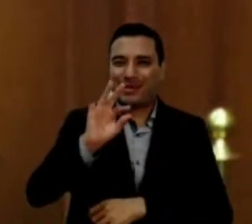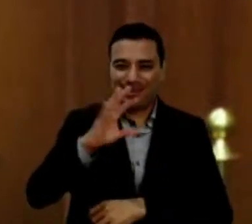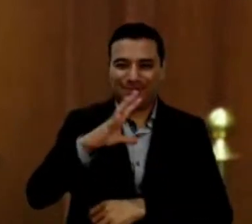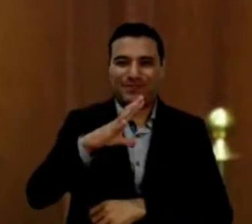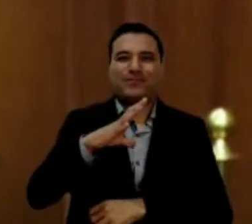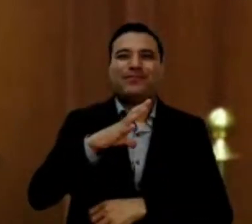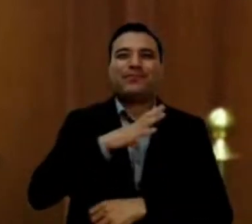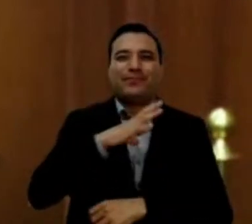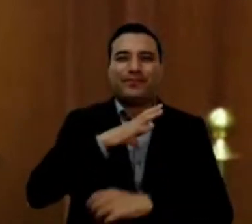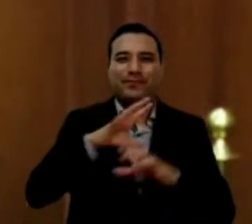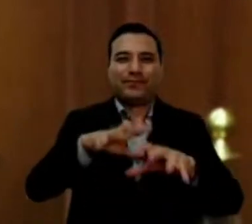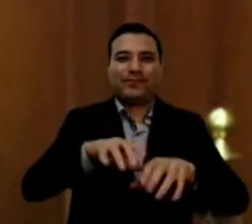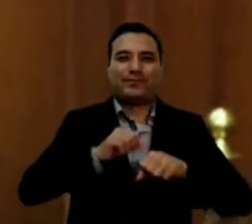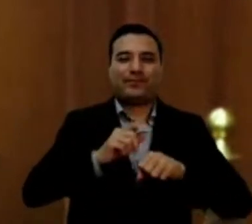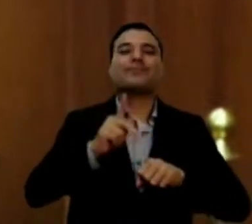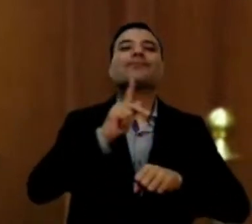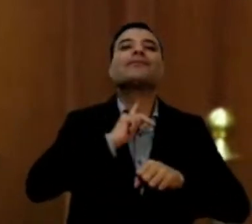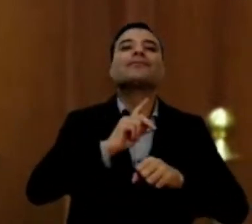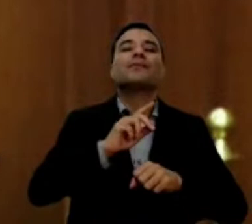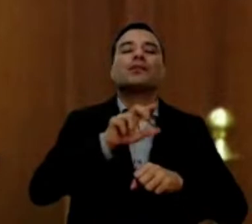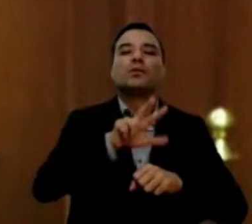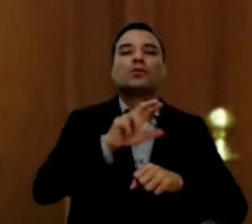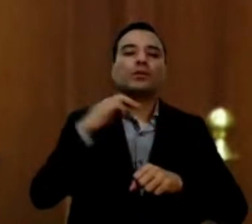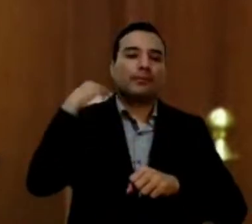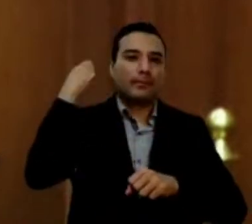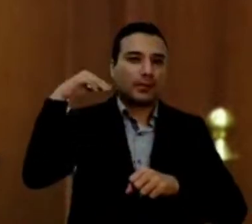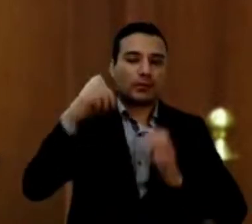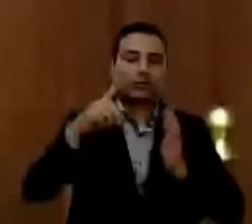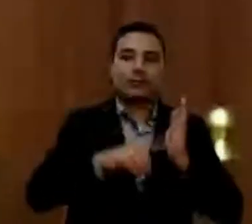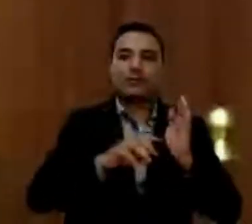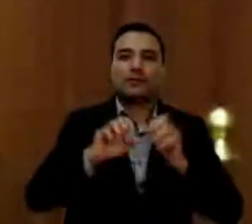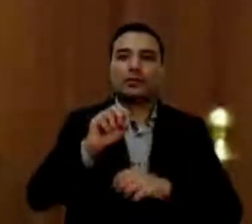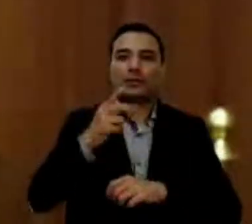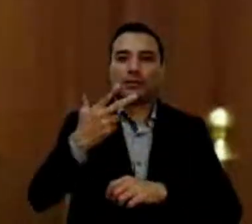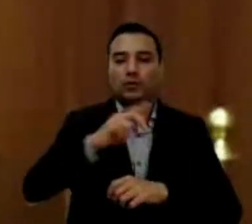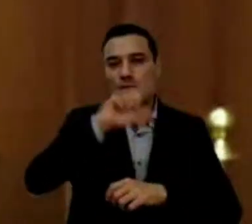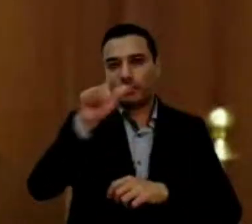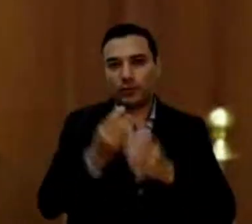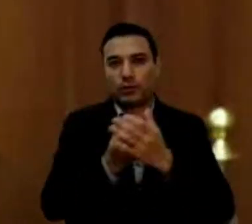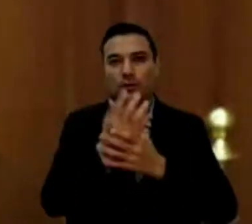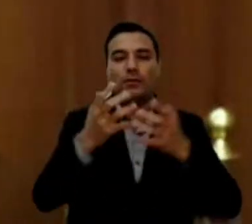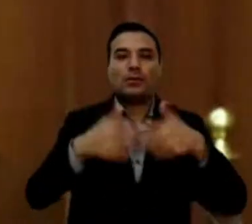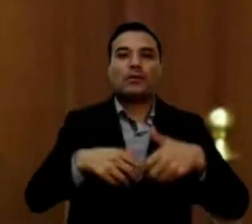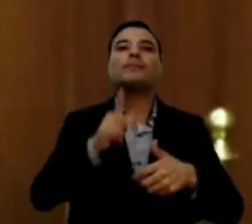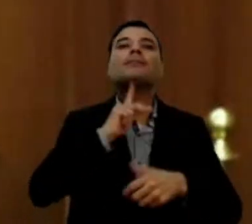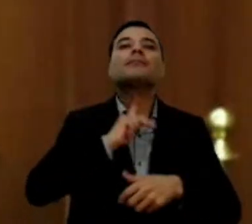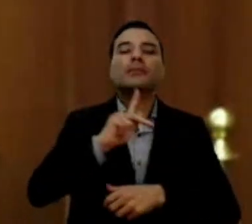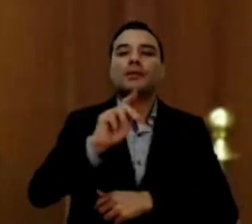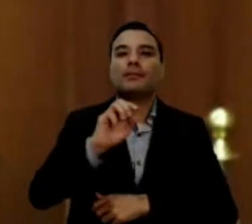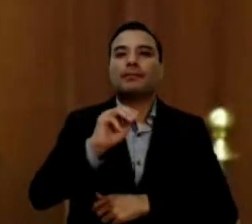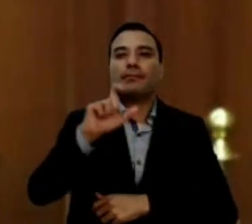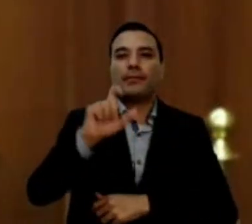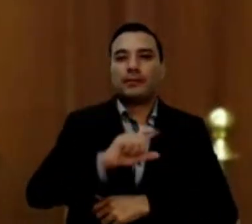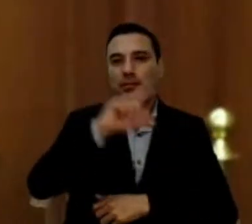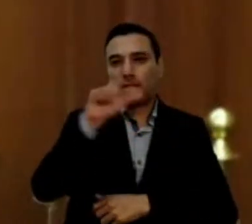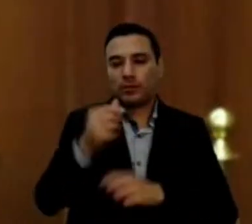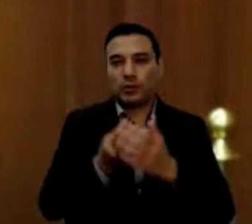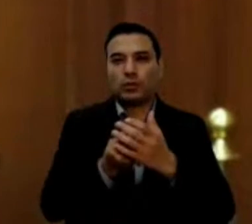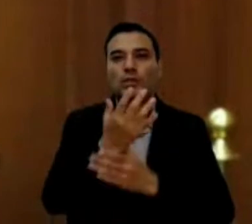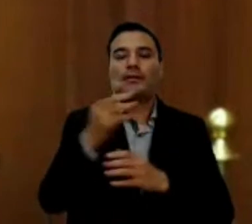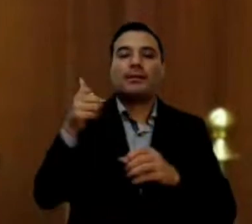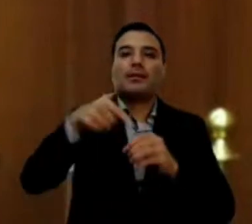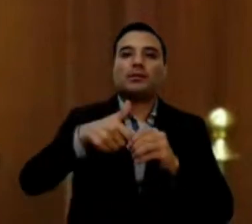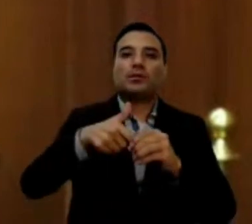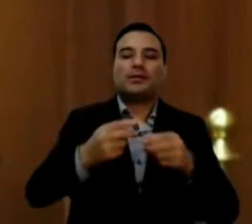18 de marzo de 1938, el surgimiento de Pemex y la primera gasolina que se denominó Maxolina, con